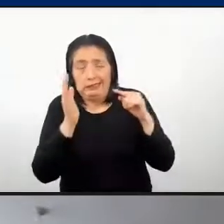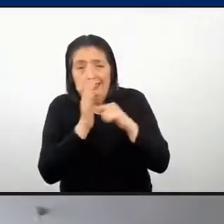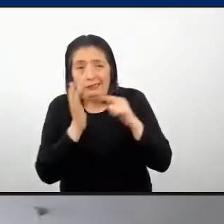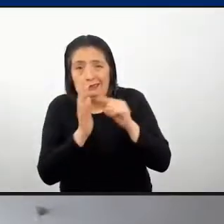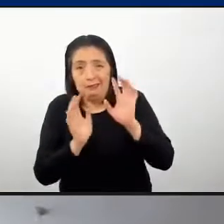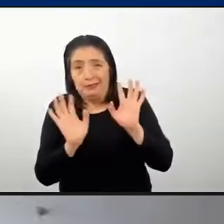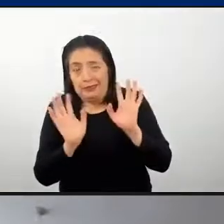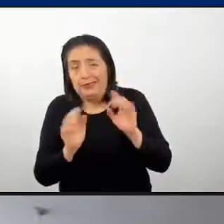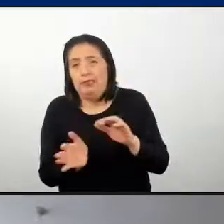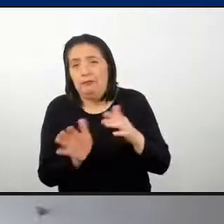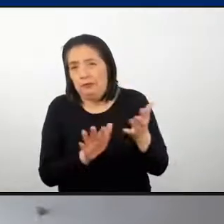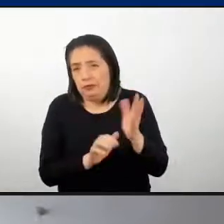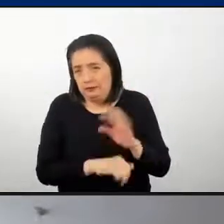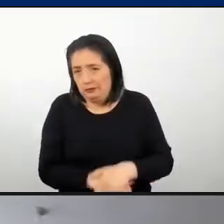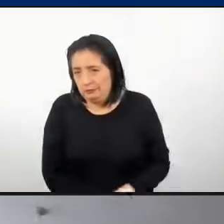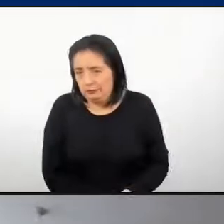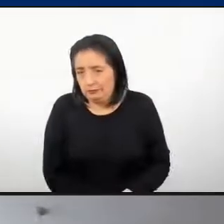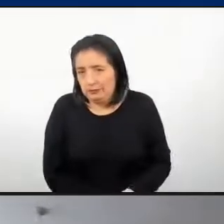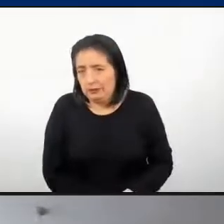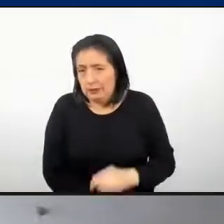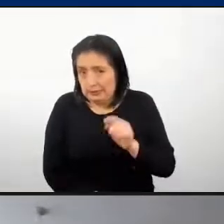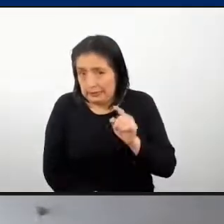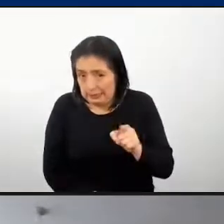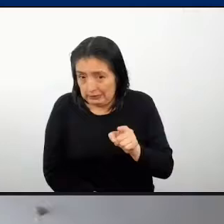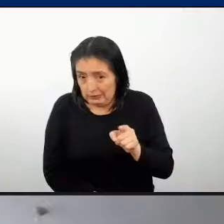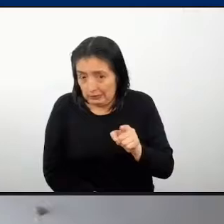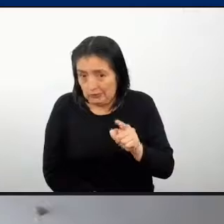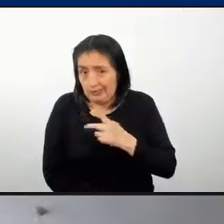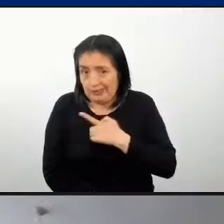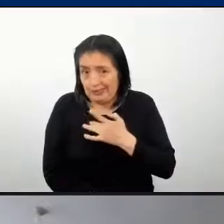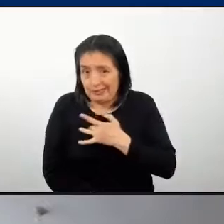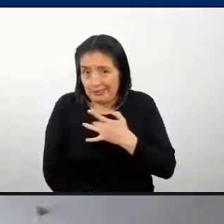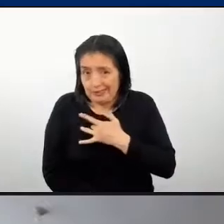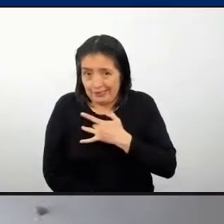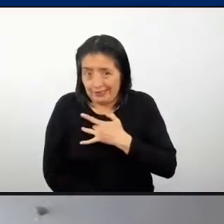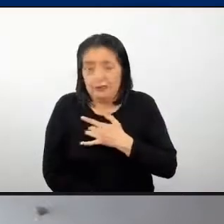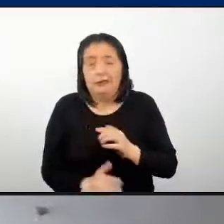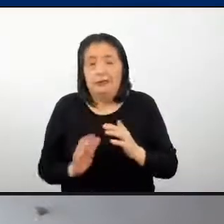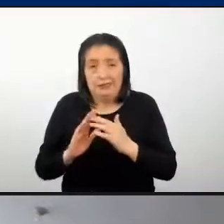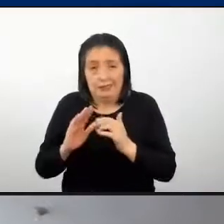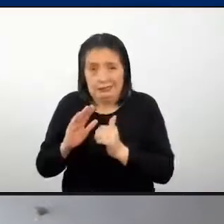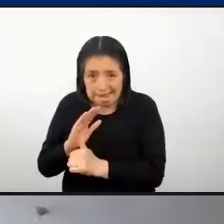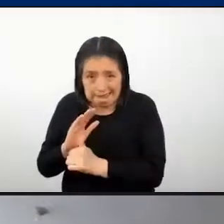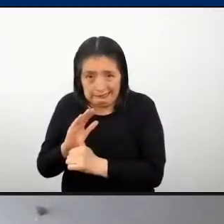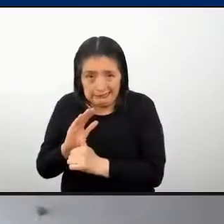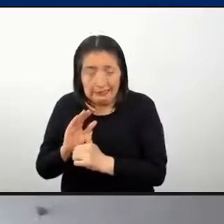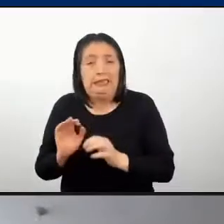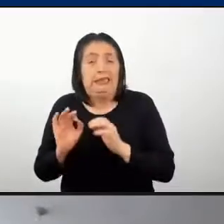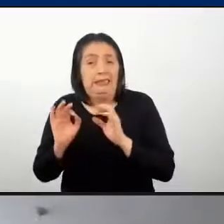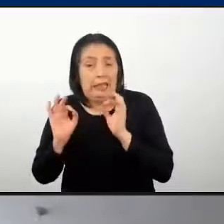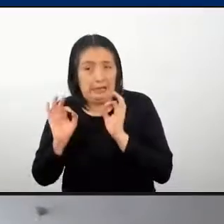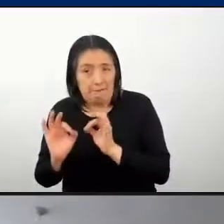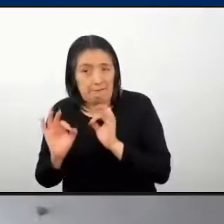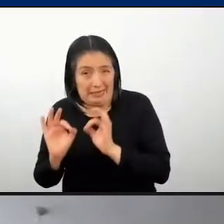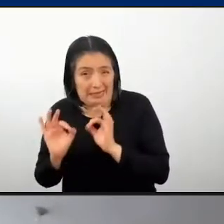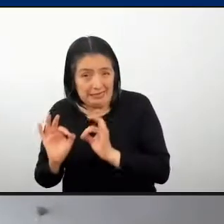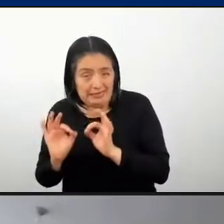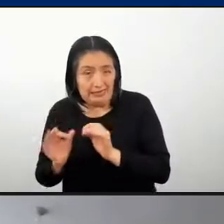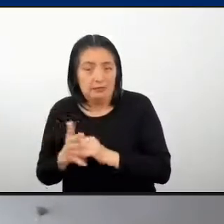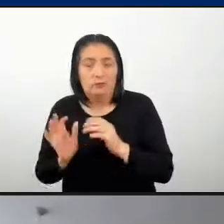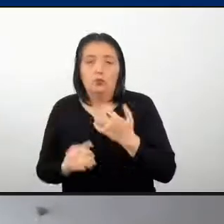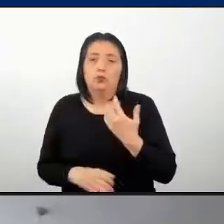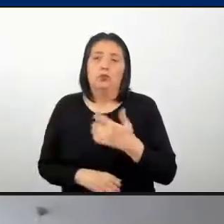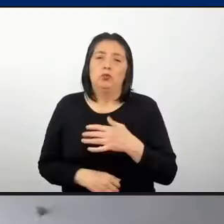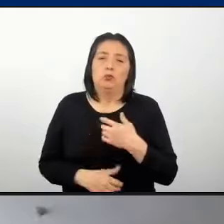muerte. Esa situación de encerramiento y de peligro ha